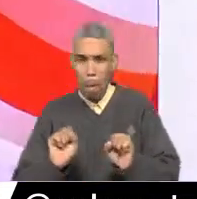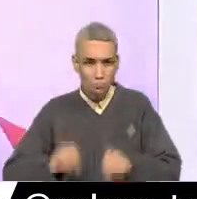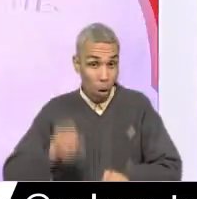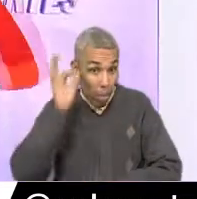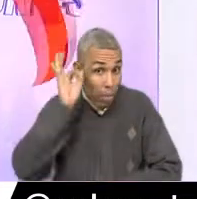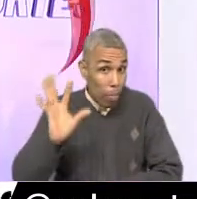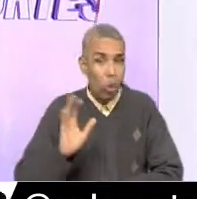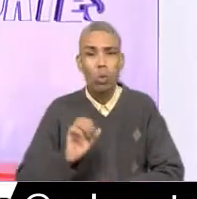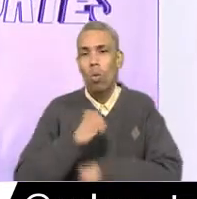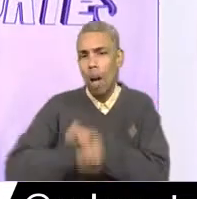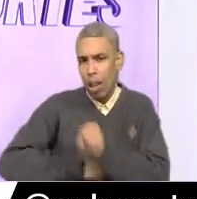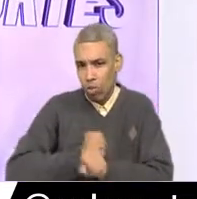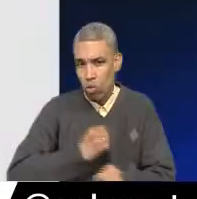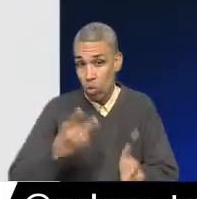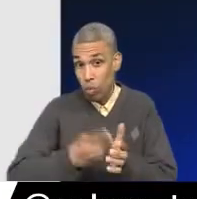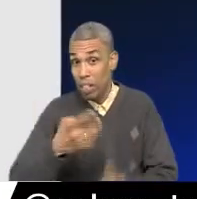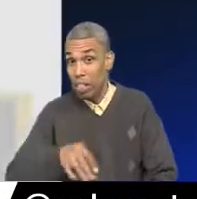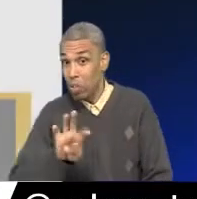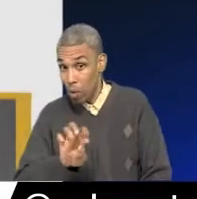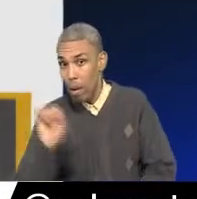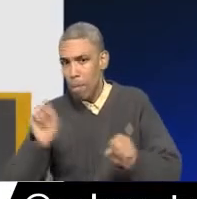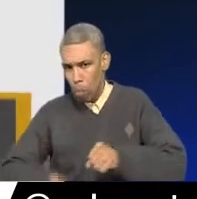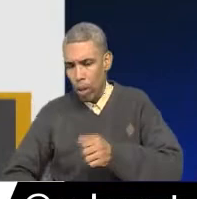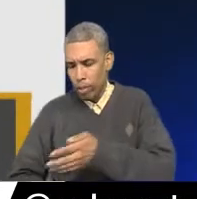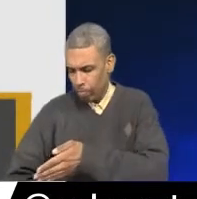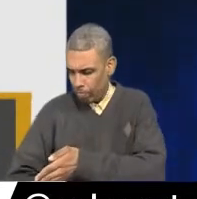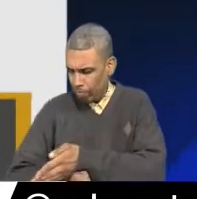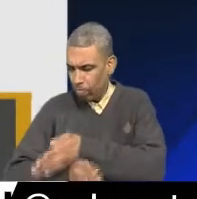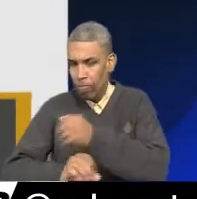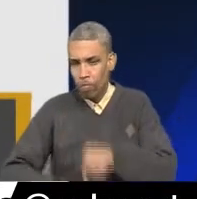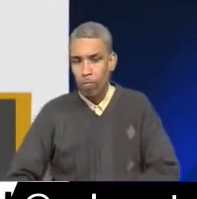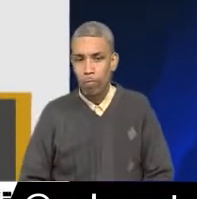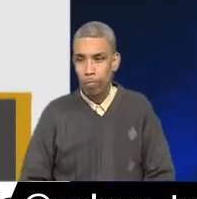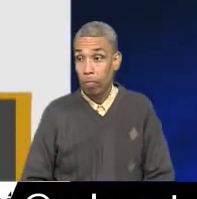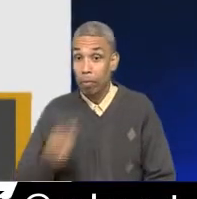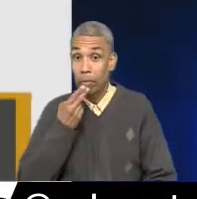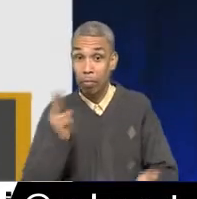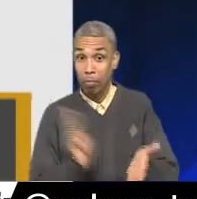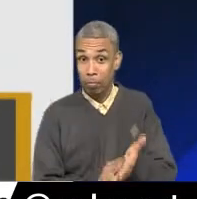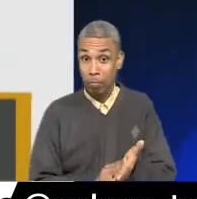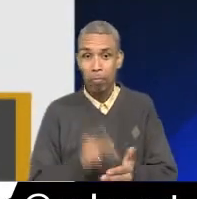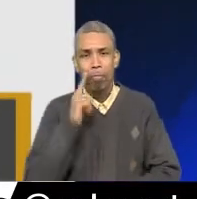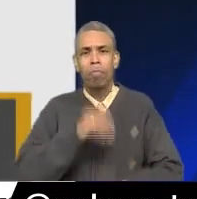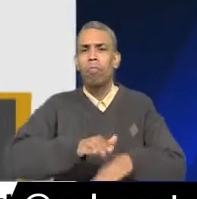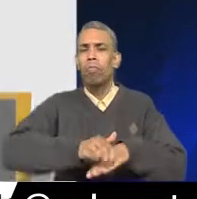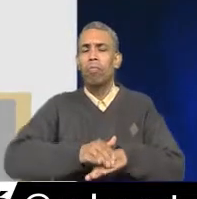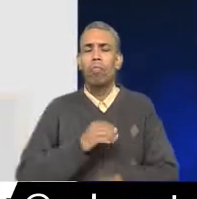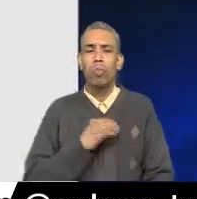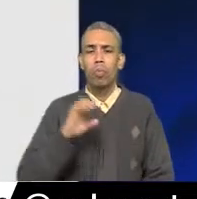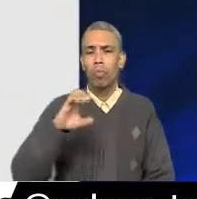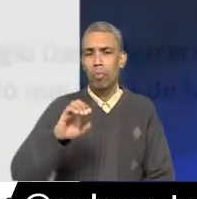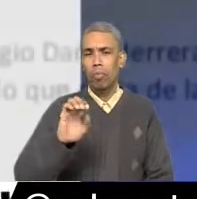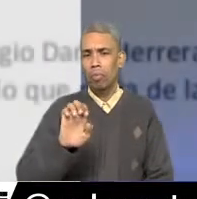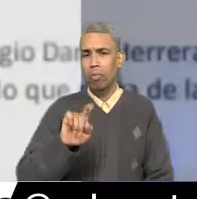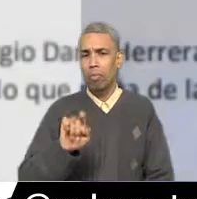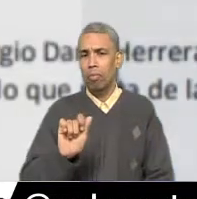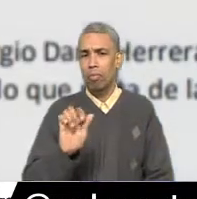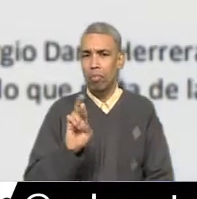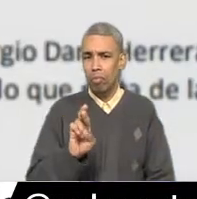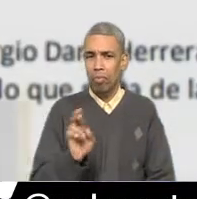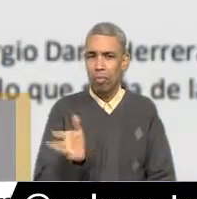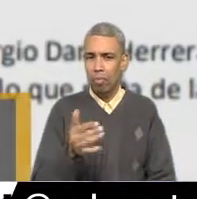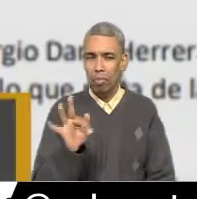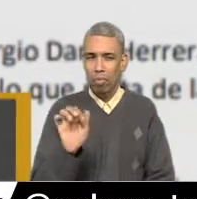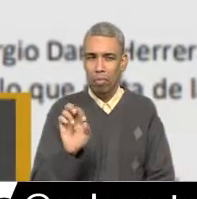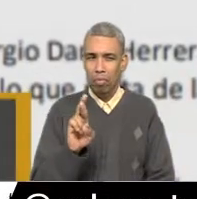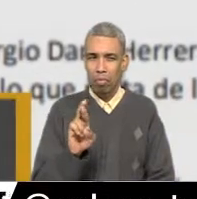2019. El presidente de la Alianza Petrolera informó que a partir de hoy César Fernando Torres y Sergio Darío Herrera tomarán las riendas